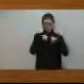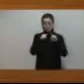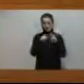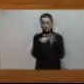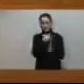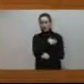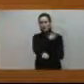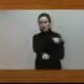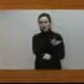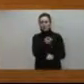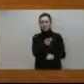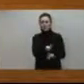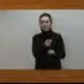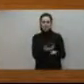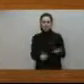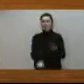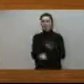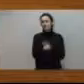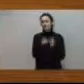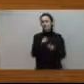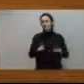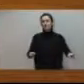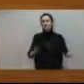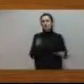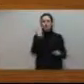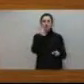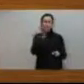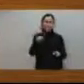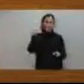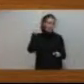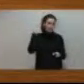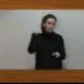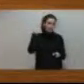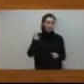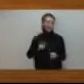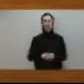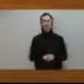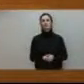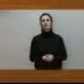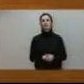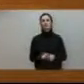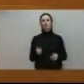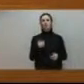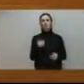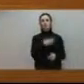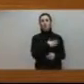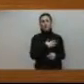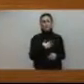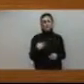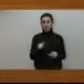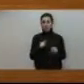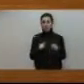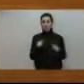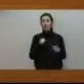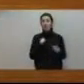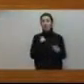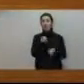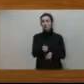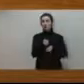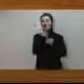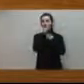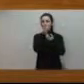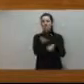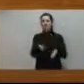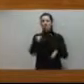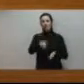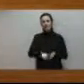y de encubridor de los que cometen las irregularidades y los delitos. Quiero desmontar una segunda falsedad en este salón de plenos